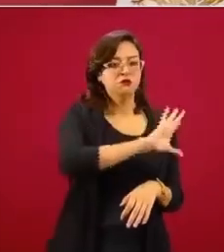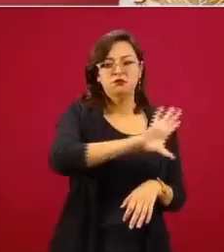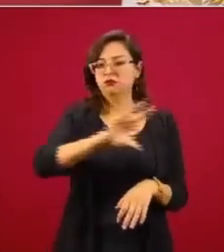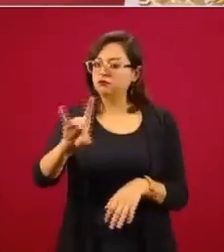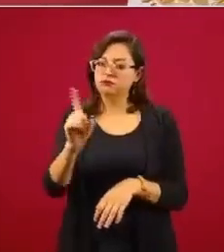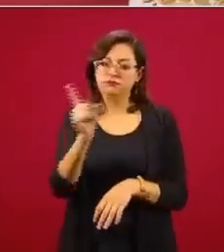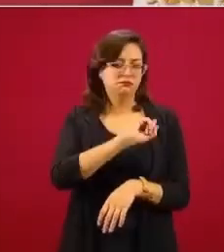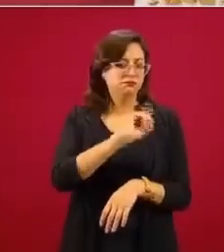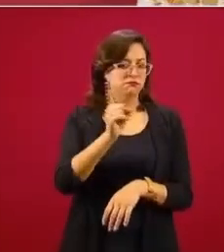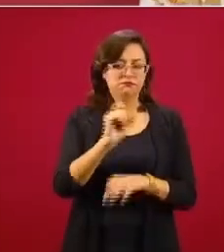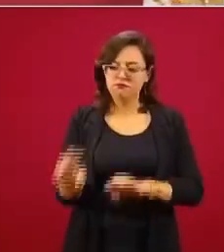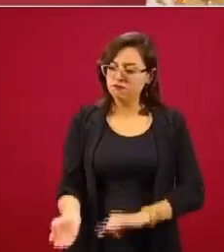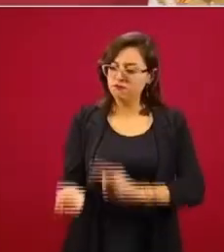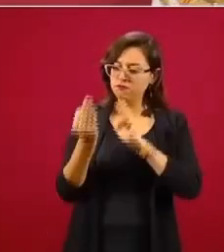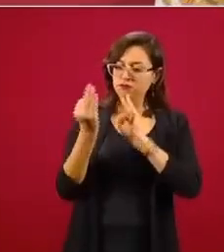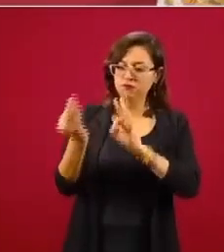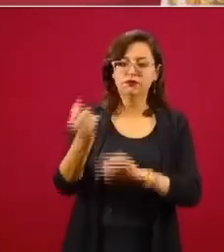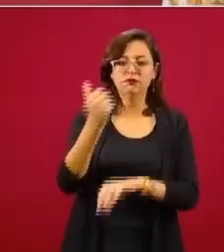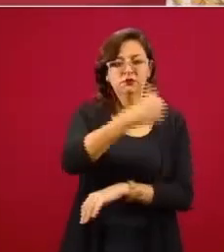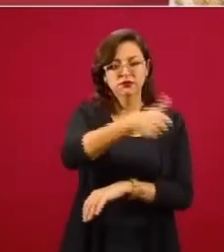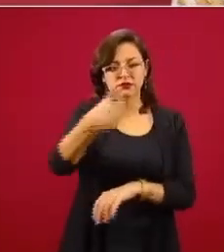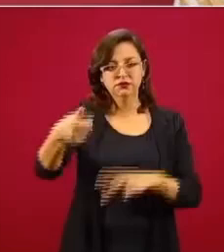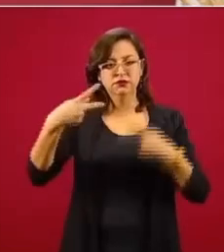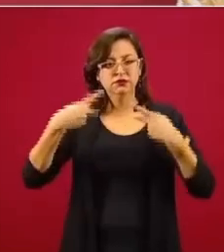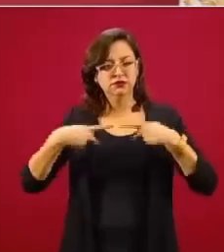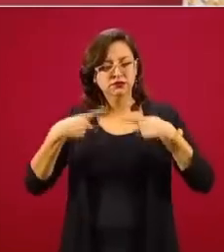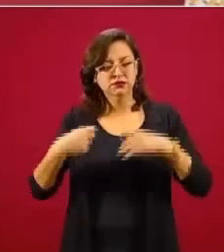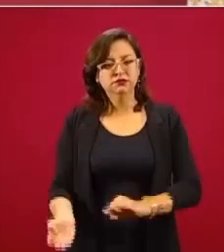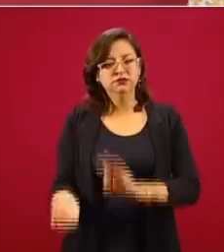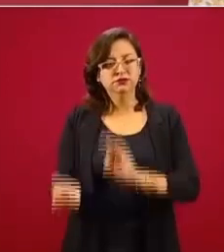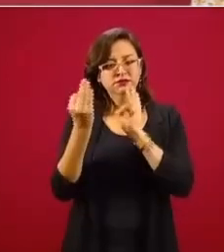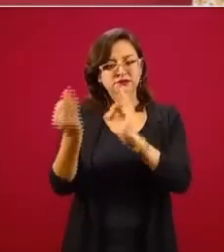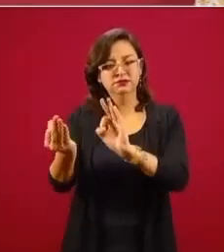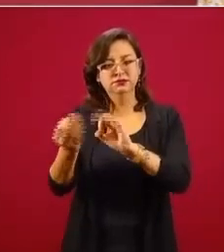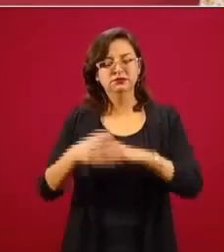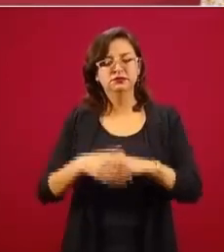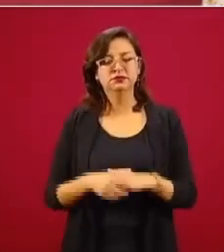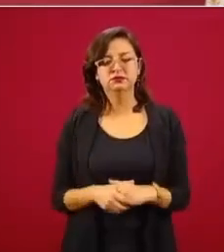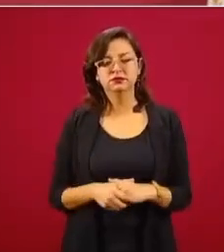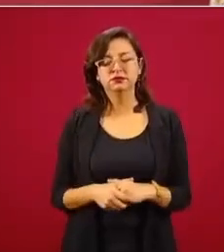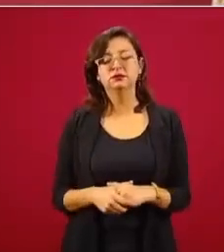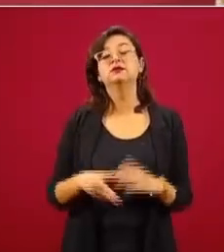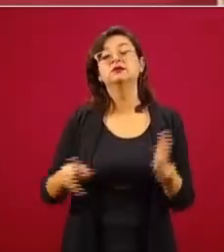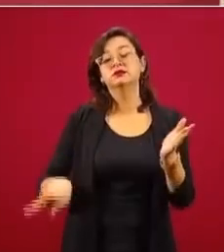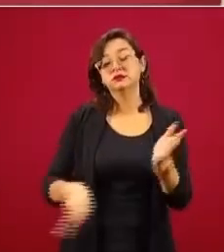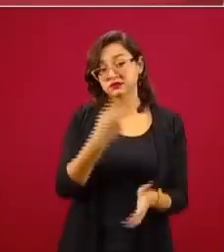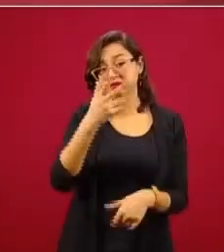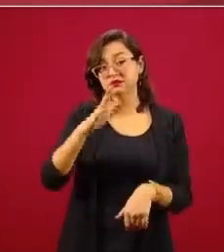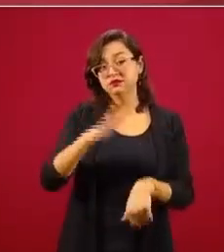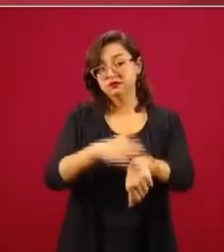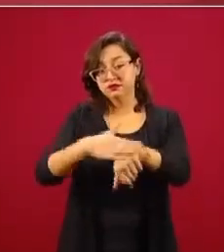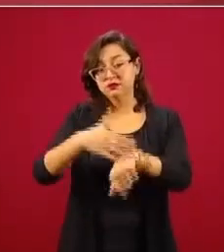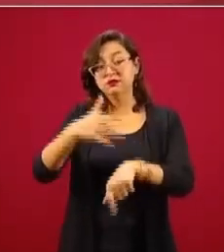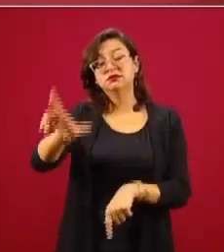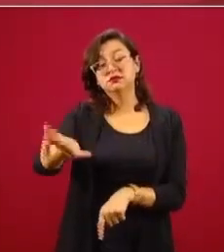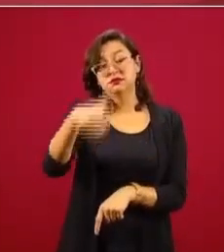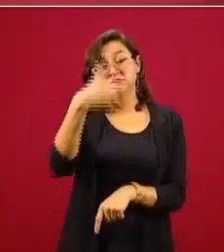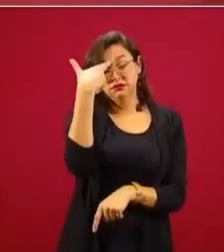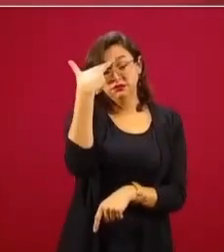que le llegue de manera directa a la gente a que abra un paréntesis para recordar también